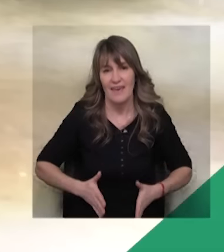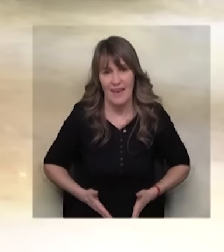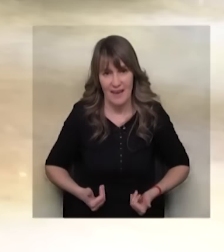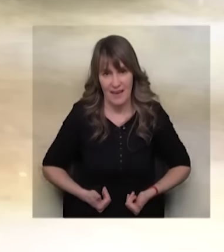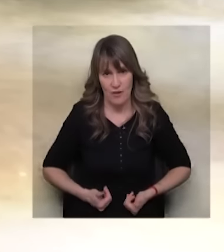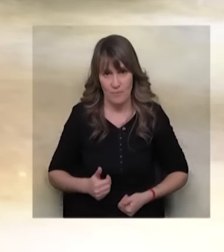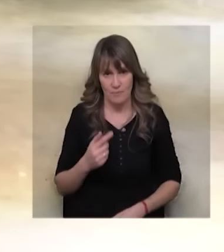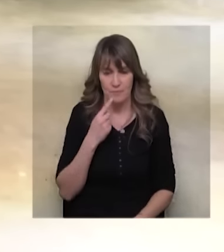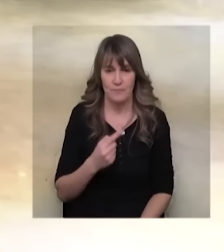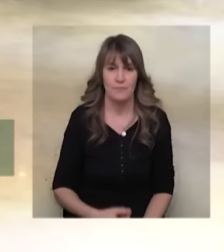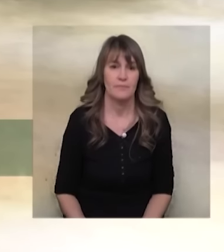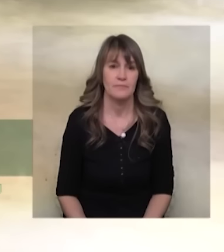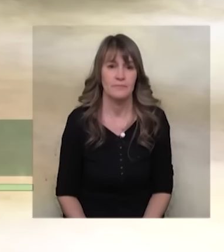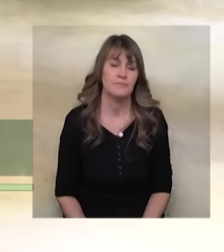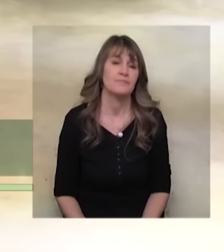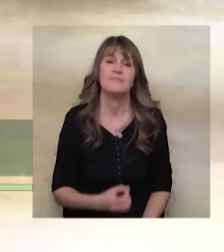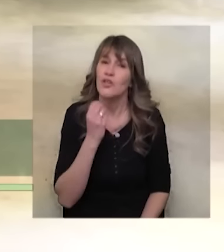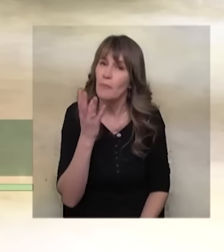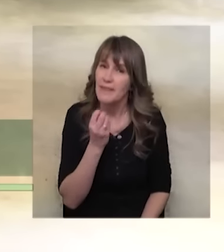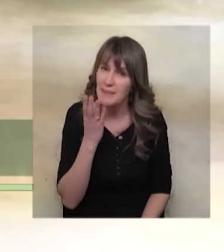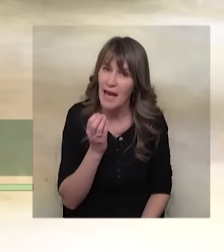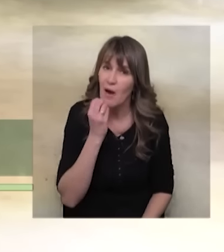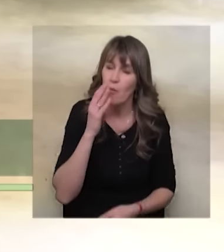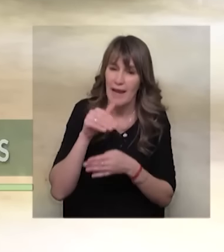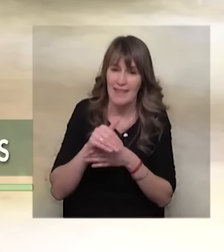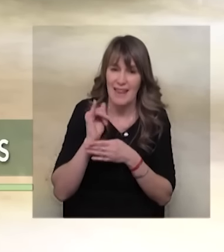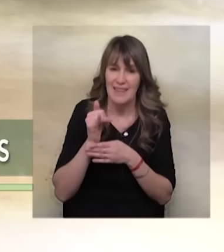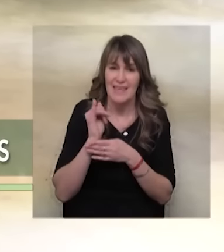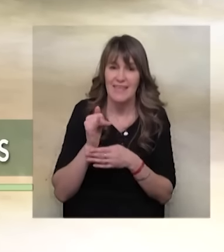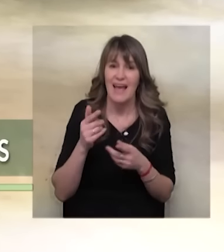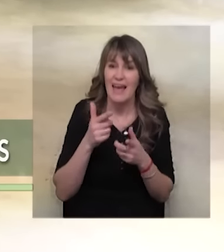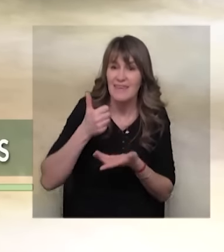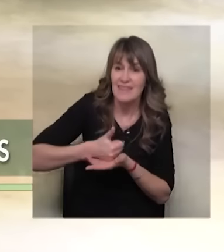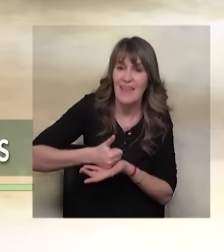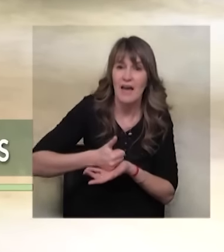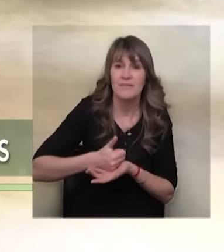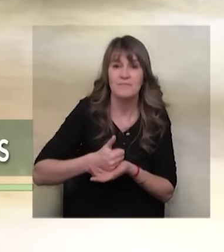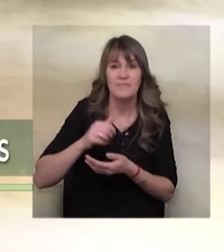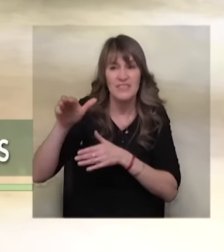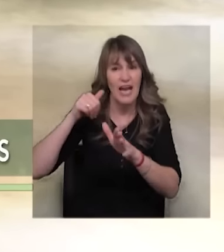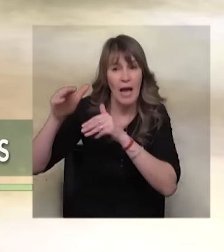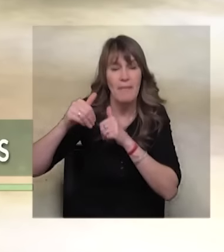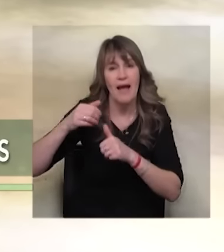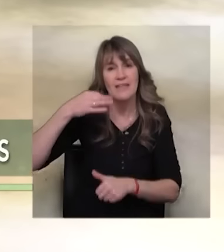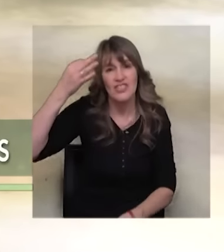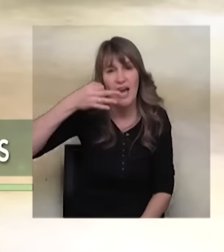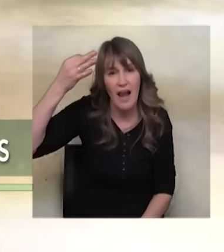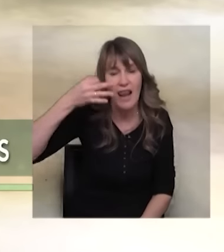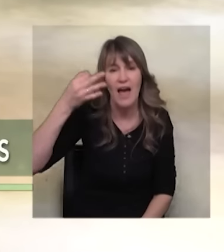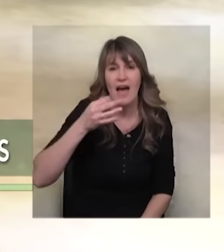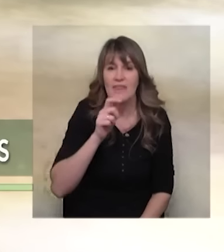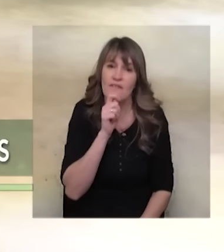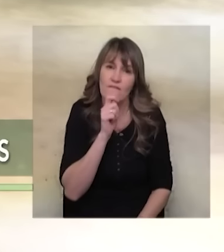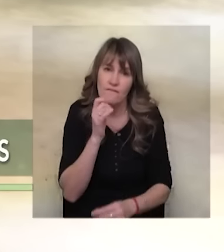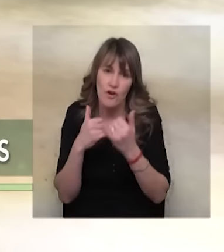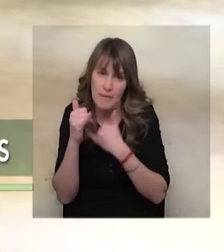Julieta Así es Nati cómo estás Buenas tardes estamos acá en la convocatoria de esta charla informativa se completó